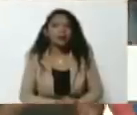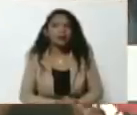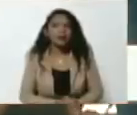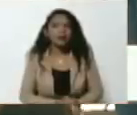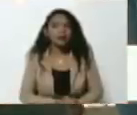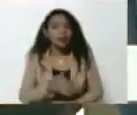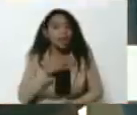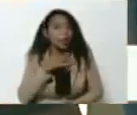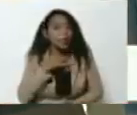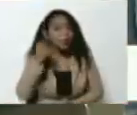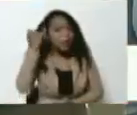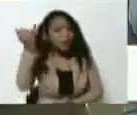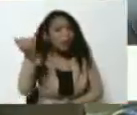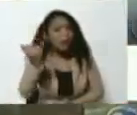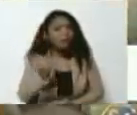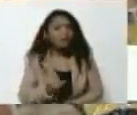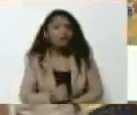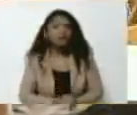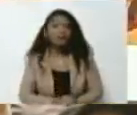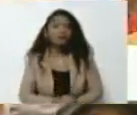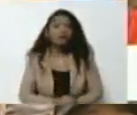¿Les gusta la idea?